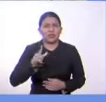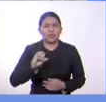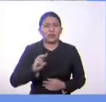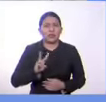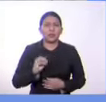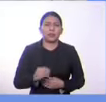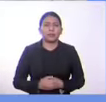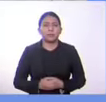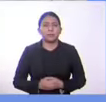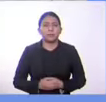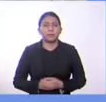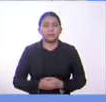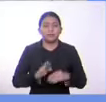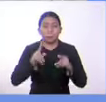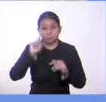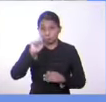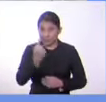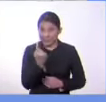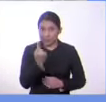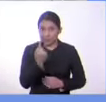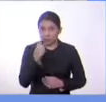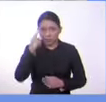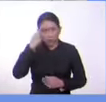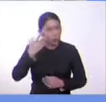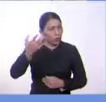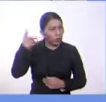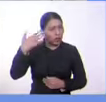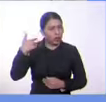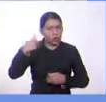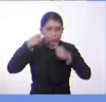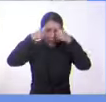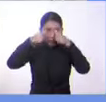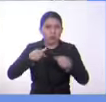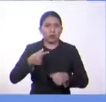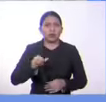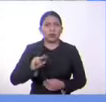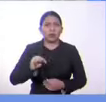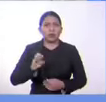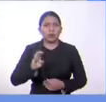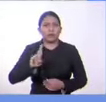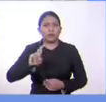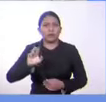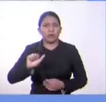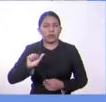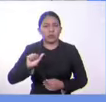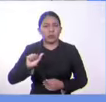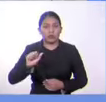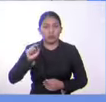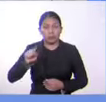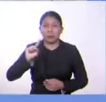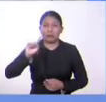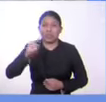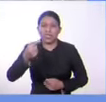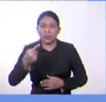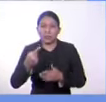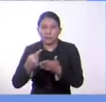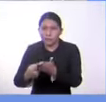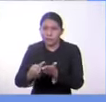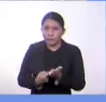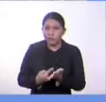que ubicarse primero en el Acuerdo de Ginebra, que es el acuerdo que le da origen a la negociación, donde uno de